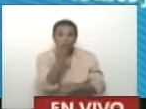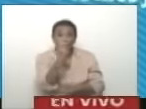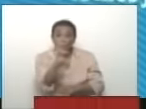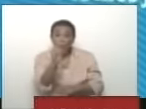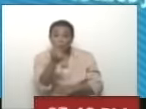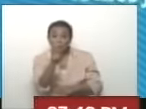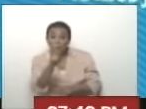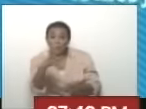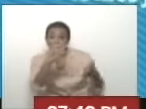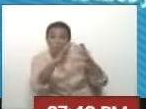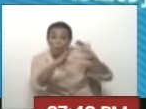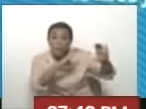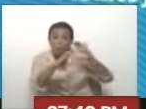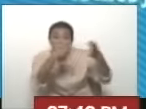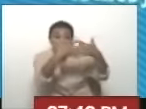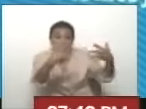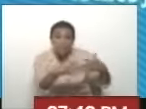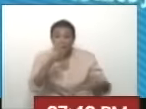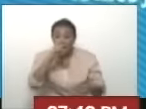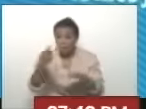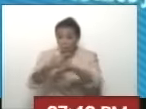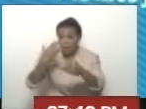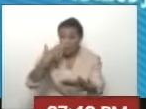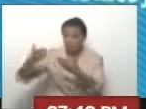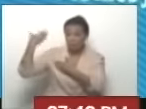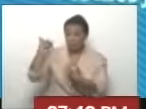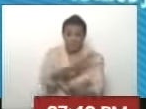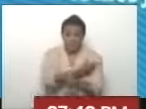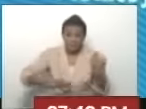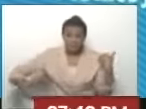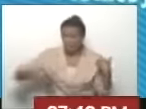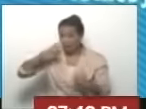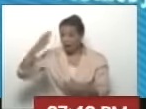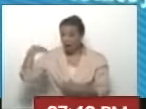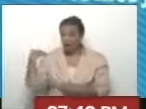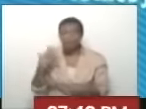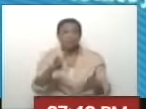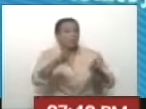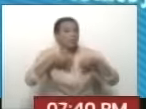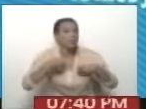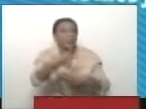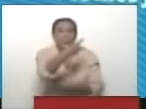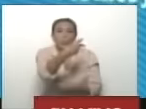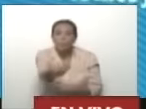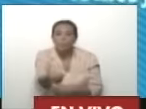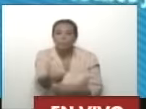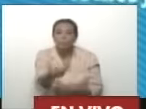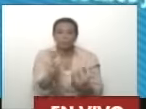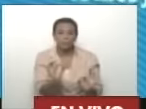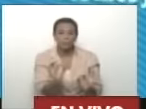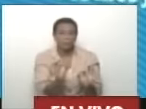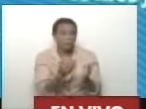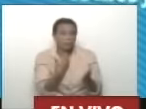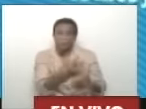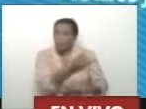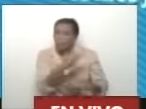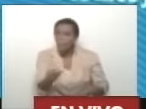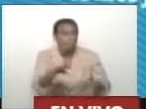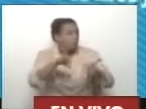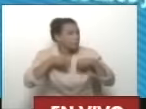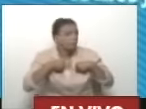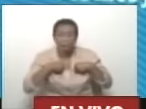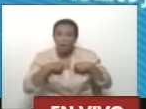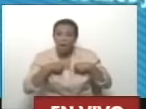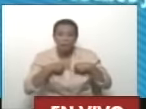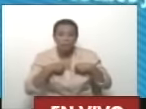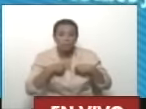legales, todos los gobiernos que ha habido en este país, donde hemos dicho, de manera exprofeso, no reconocemos